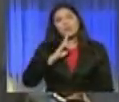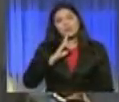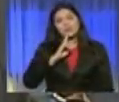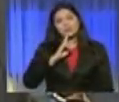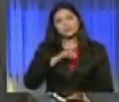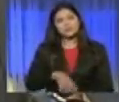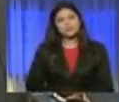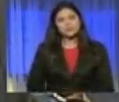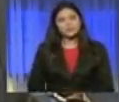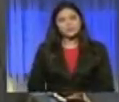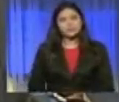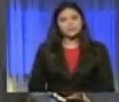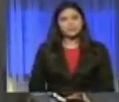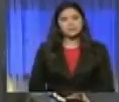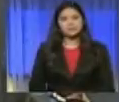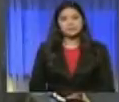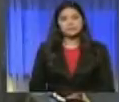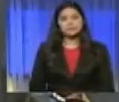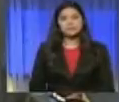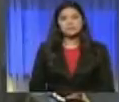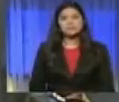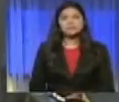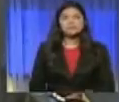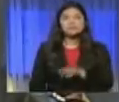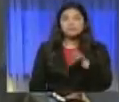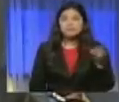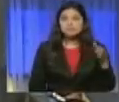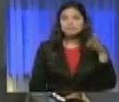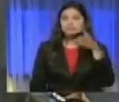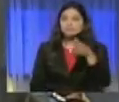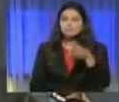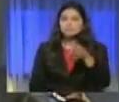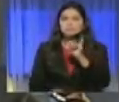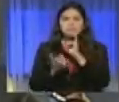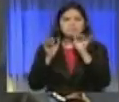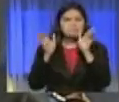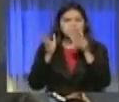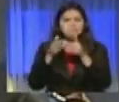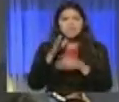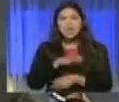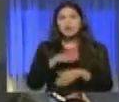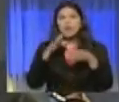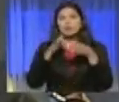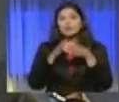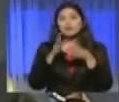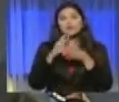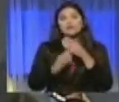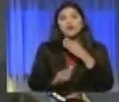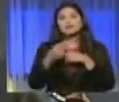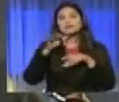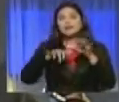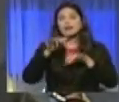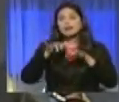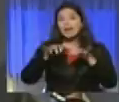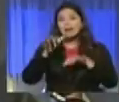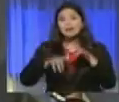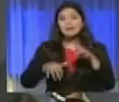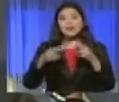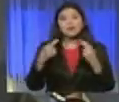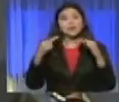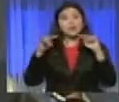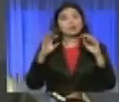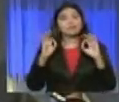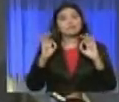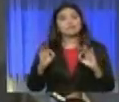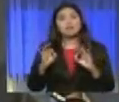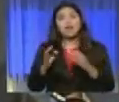Bolívar. Participaron igualmente en la clausura de la Comisión Mixta, de la Secretaría de la Comisión Mixta de Alto Nivel, de